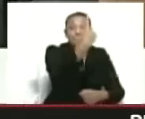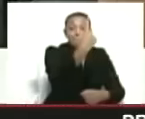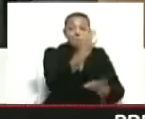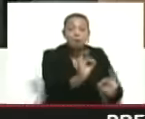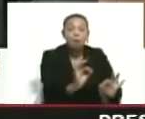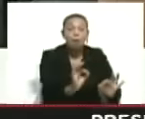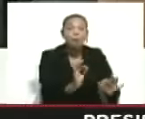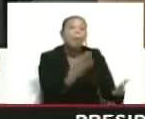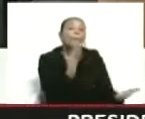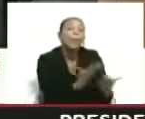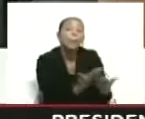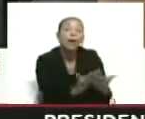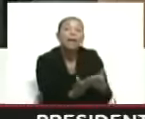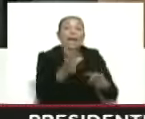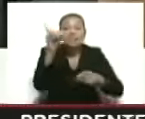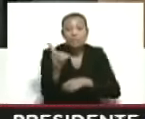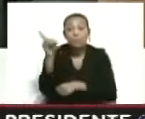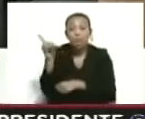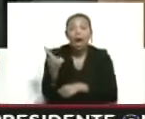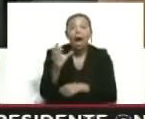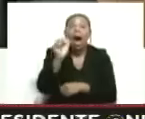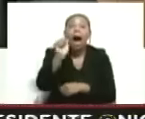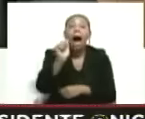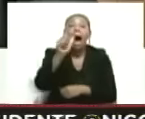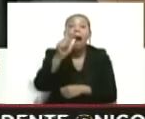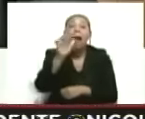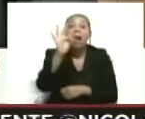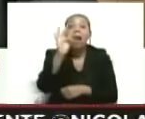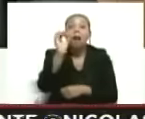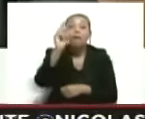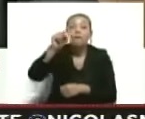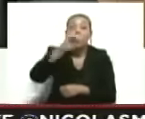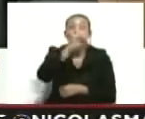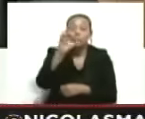se propone al diputado Alfonso Campos,